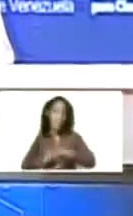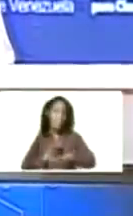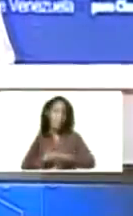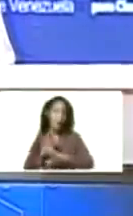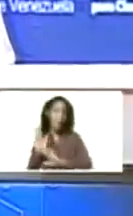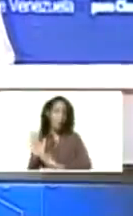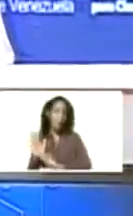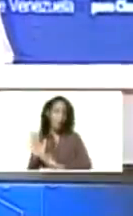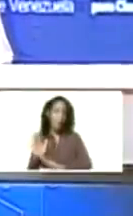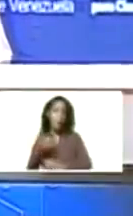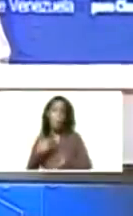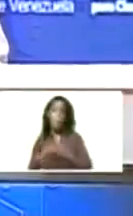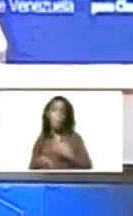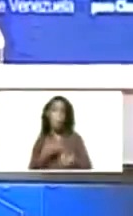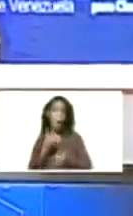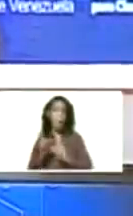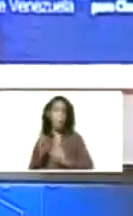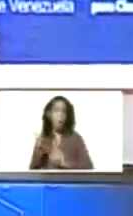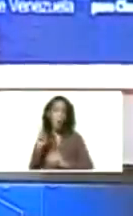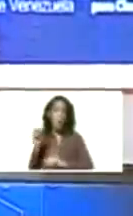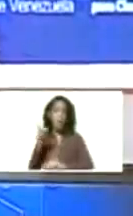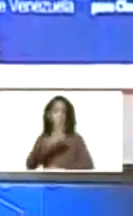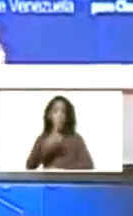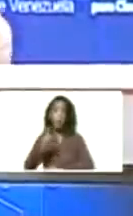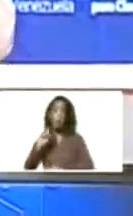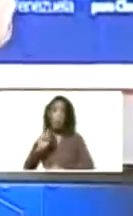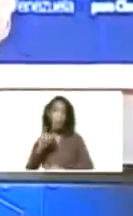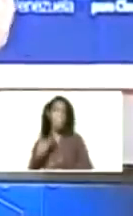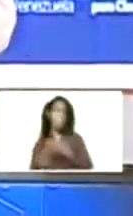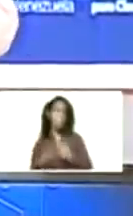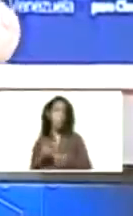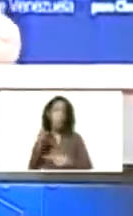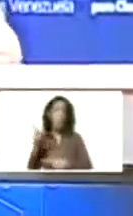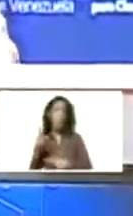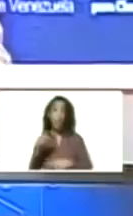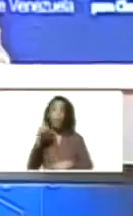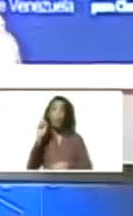No les importa. Mucha de esa gente no les importa sino el